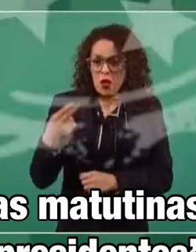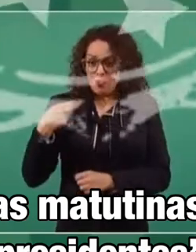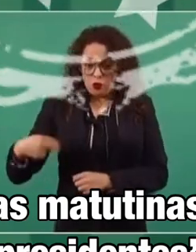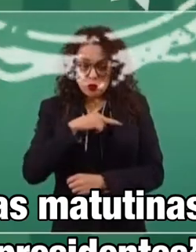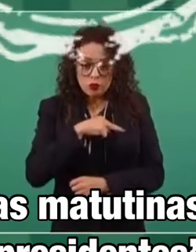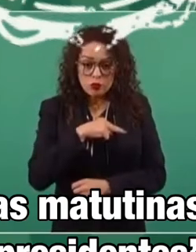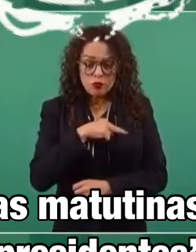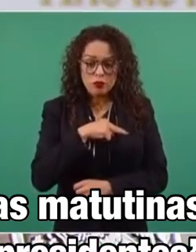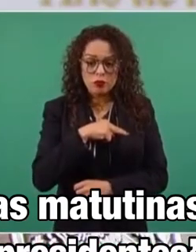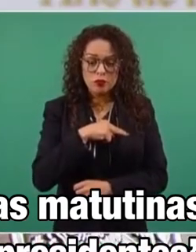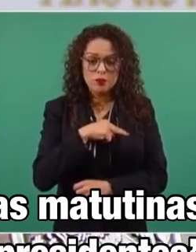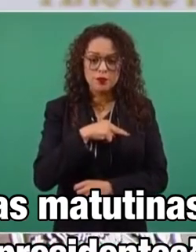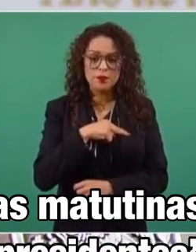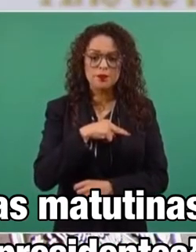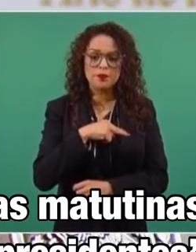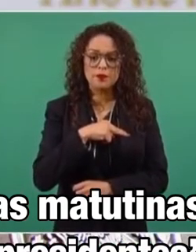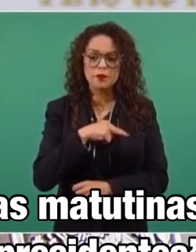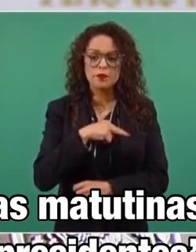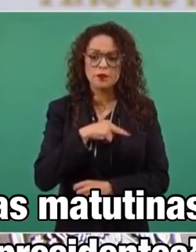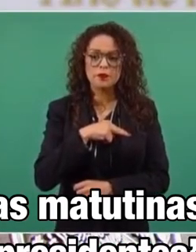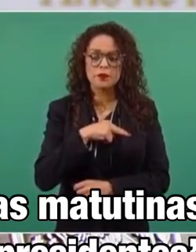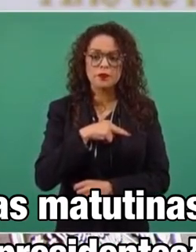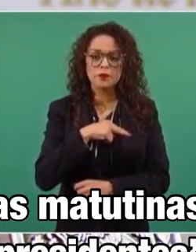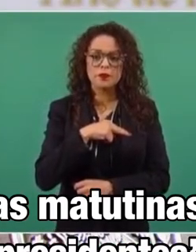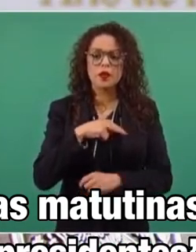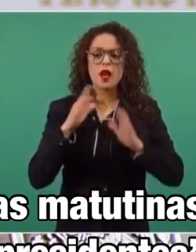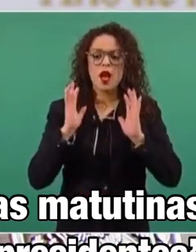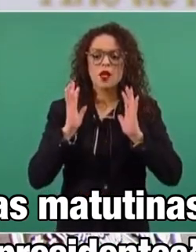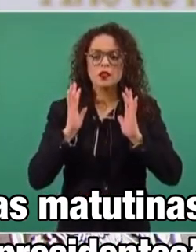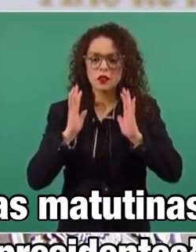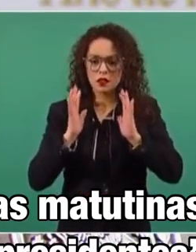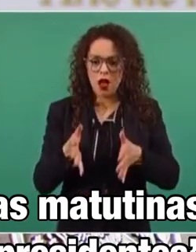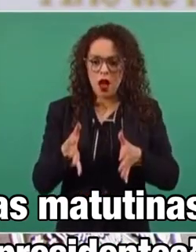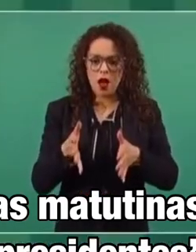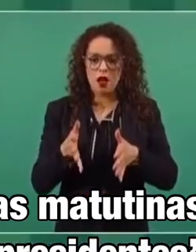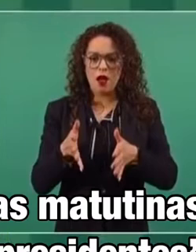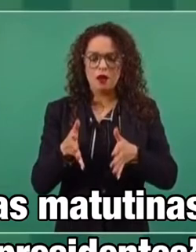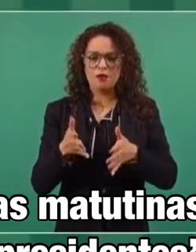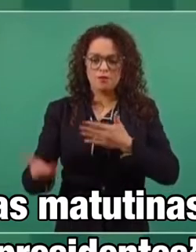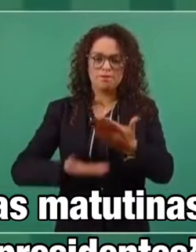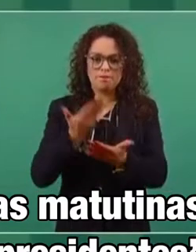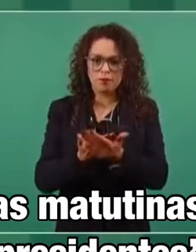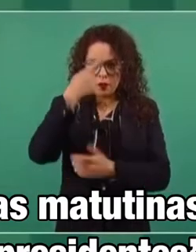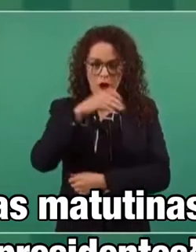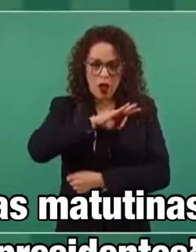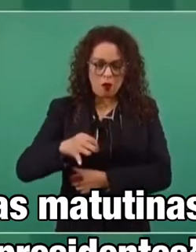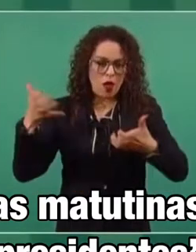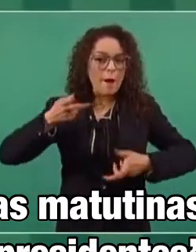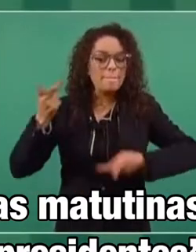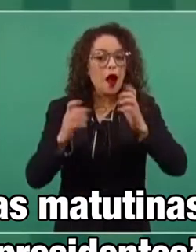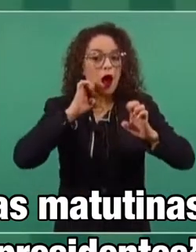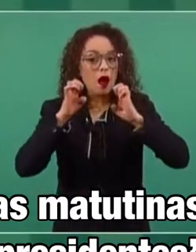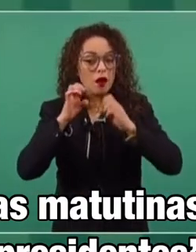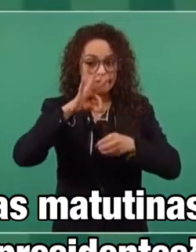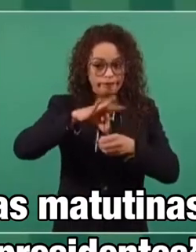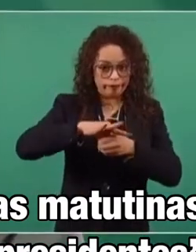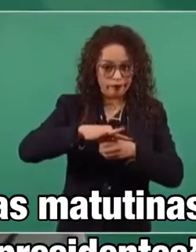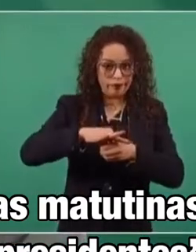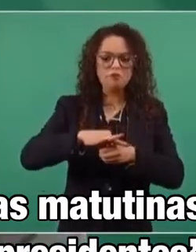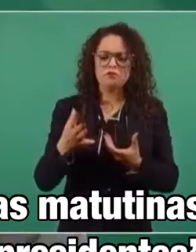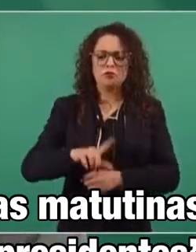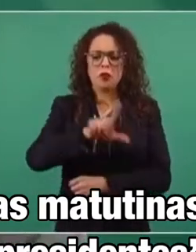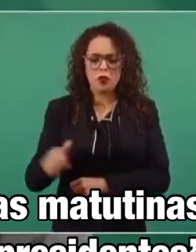Nosotros presentamos la solicitud para que se llevara a cabo esta consulta y vamos a